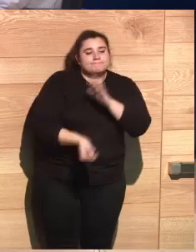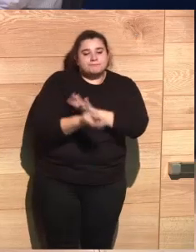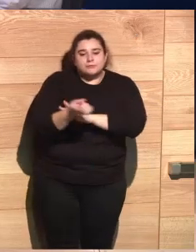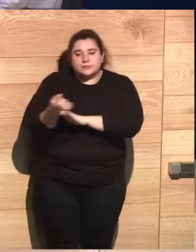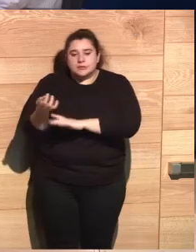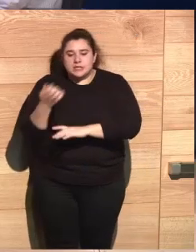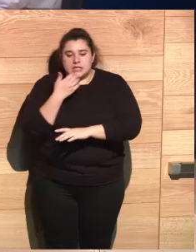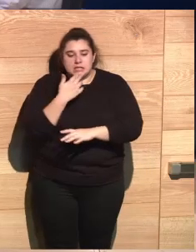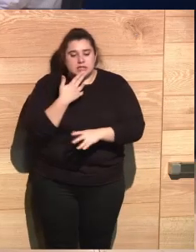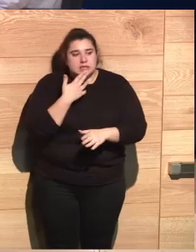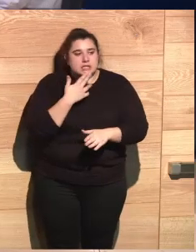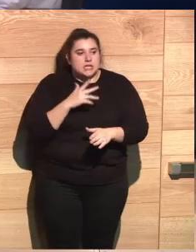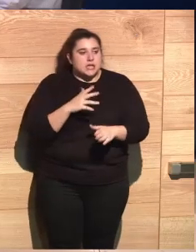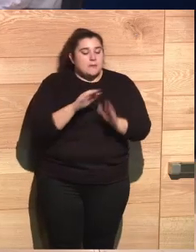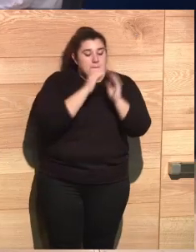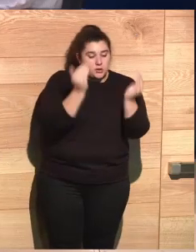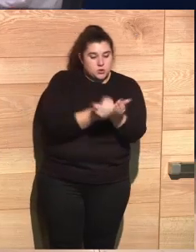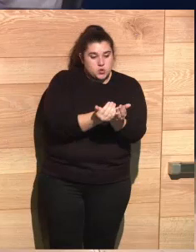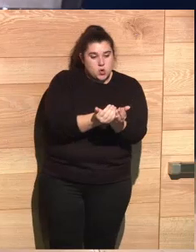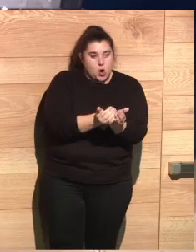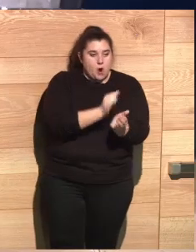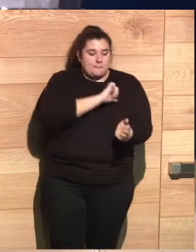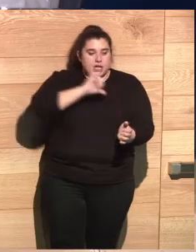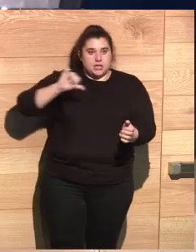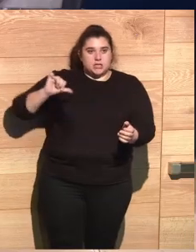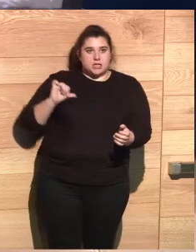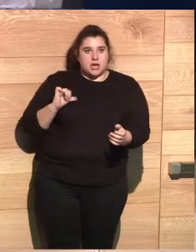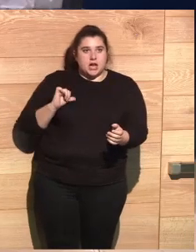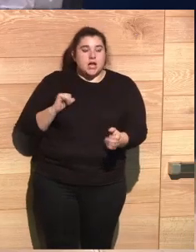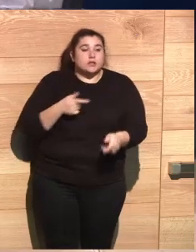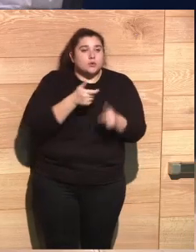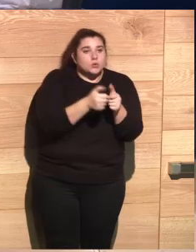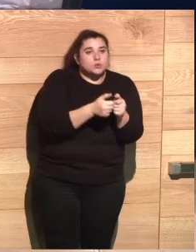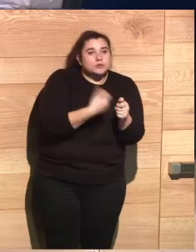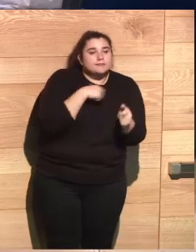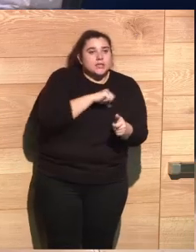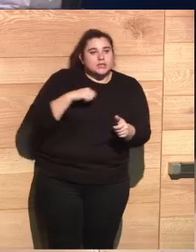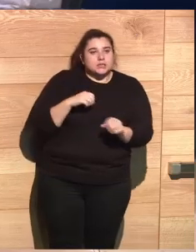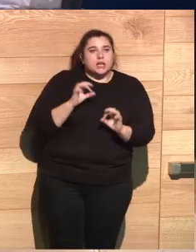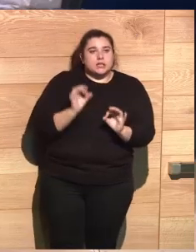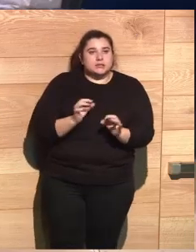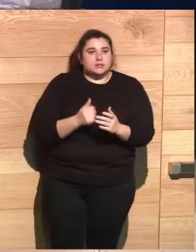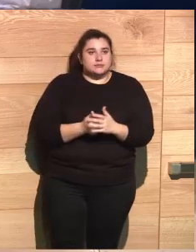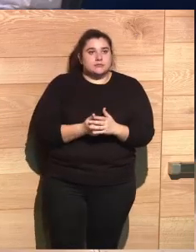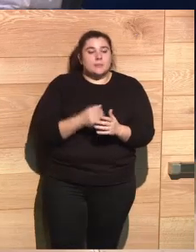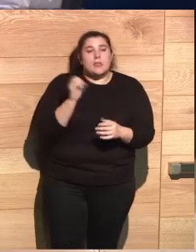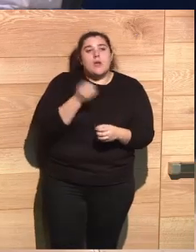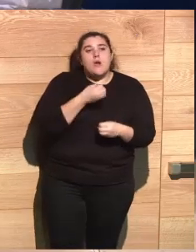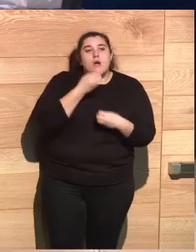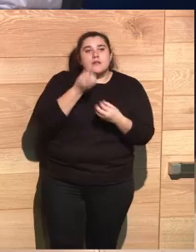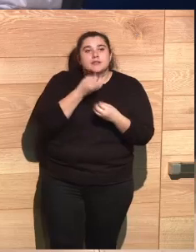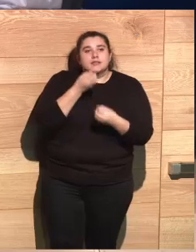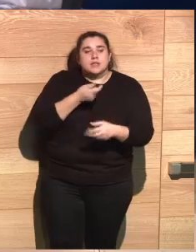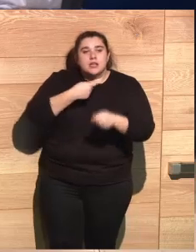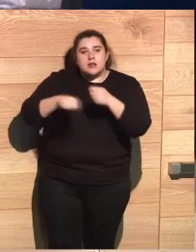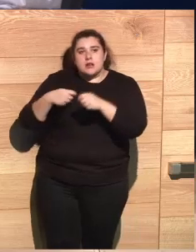jugando y que existen solamente para ti. Que sean personalizados cada videojuego. Que sean personalizados, y en este caso, el negocio de los datos gira